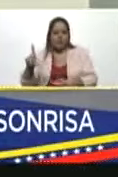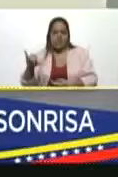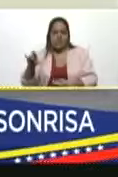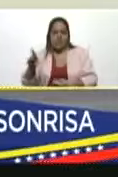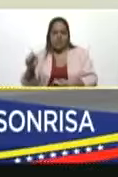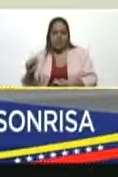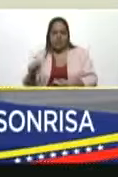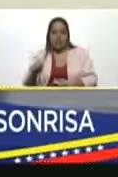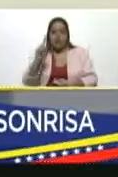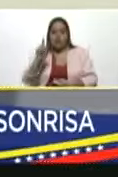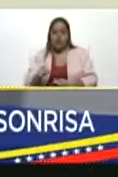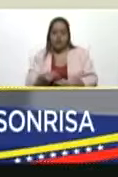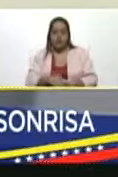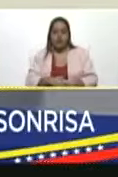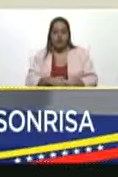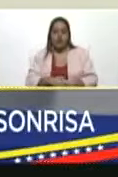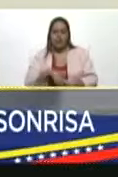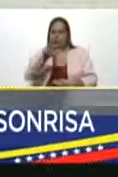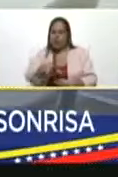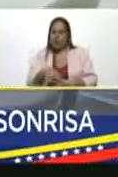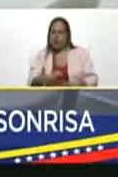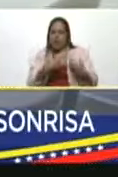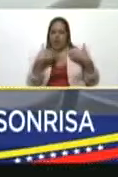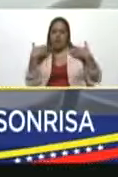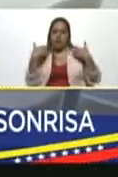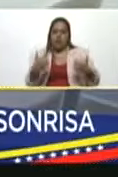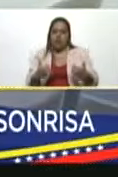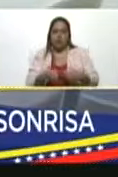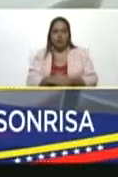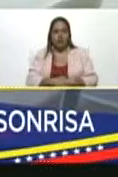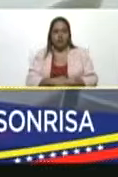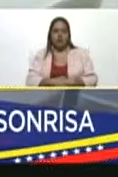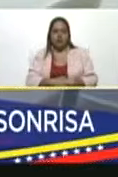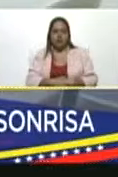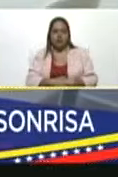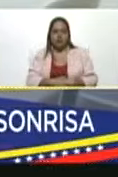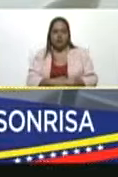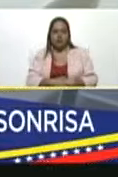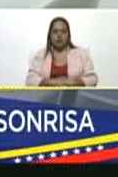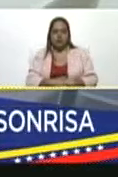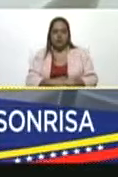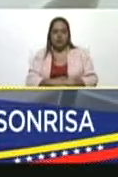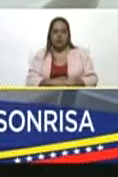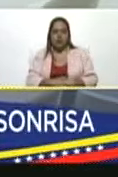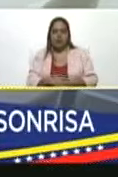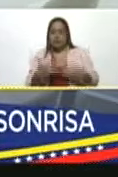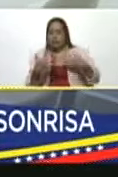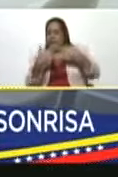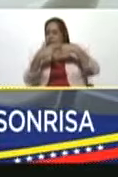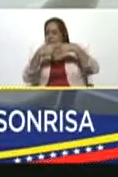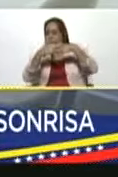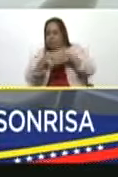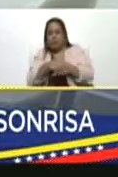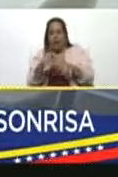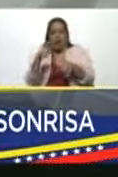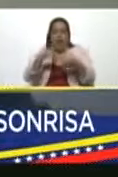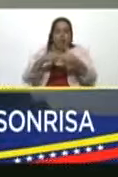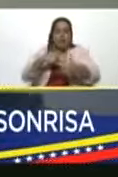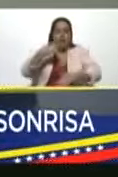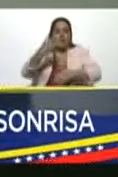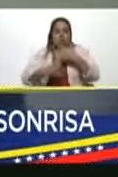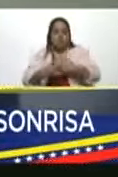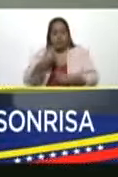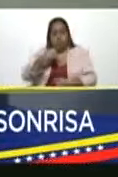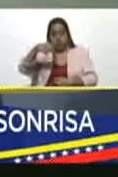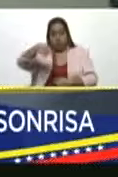figura de salud, quien también ha estado muy compenetrada con este proyecto, hermano presidente, y decirle que aquí